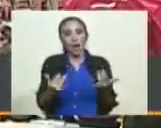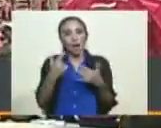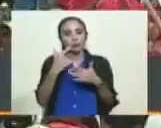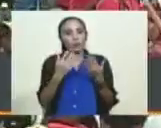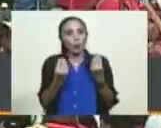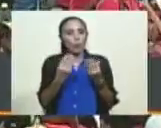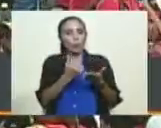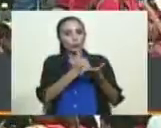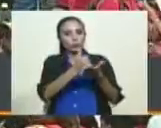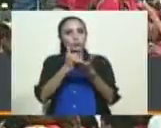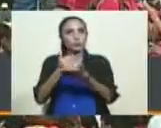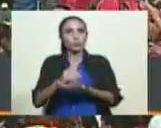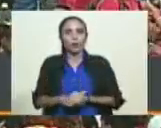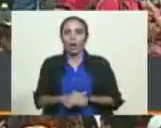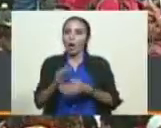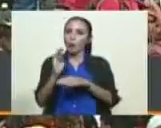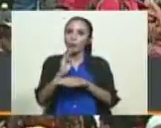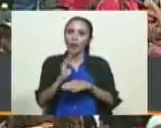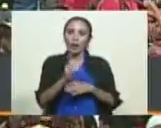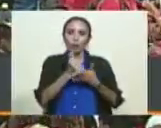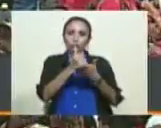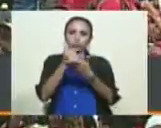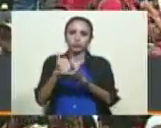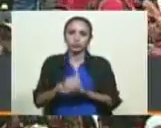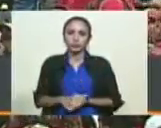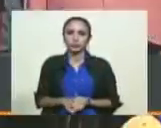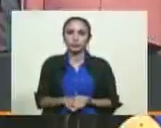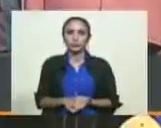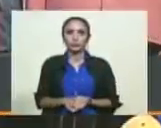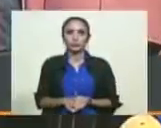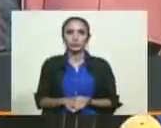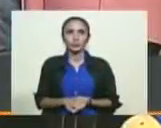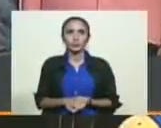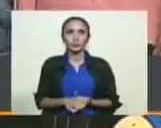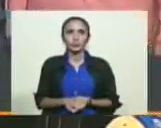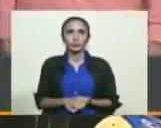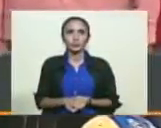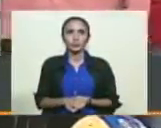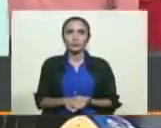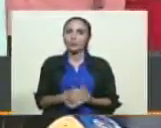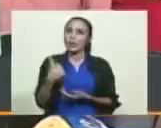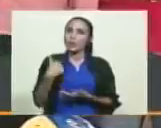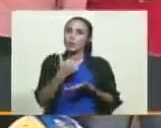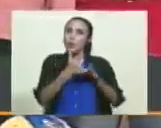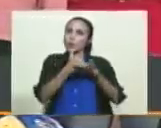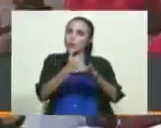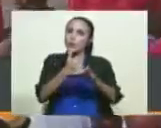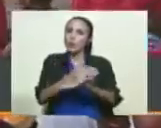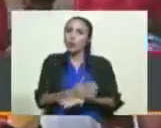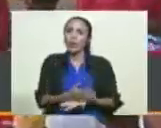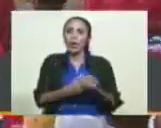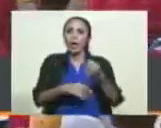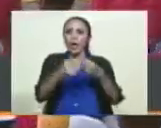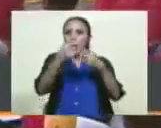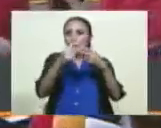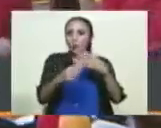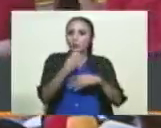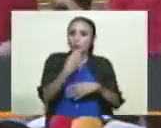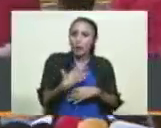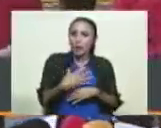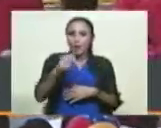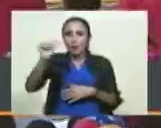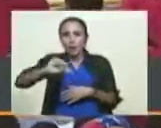servicio, la protección social a su servicio. En las buenas y en las malas, la revolución protege al